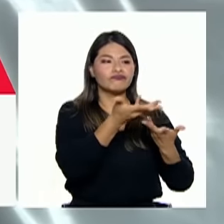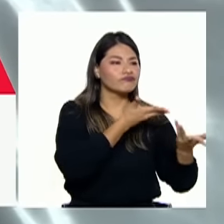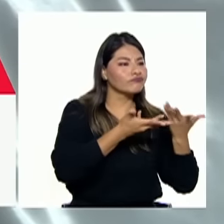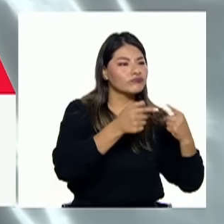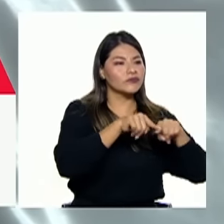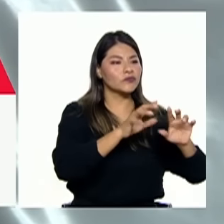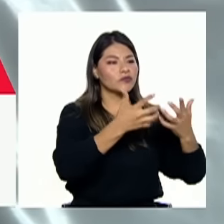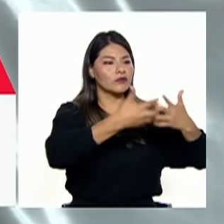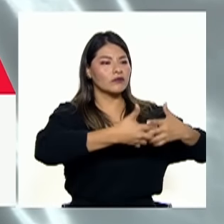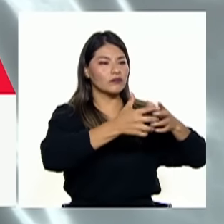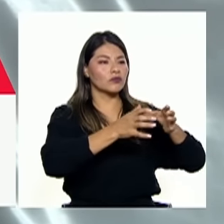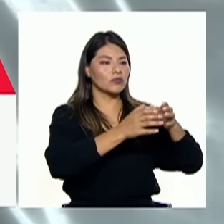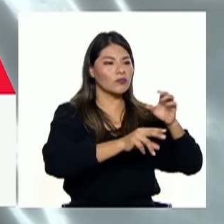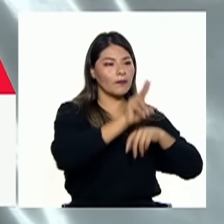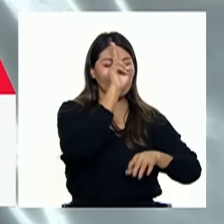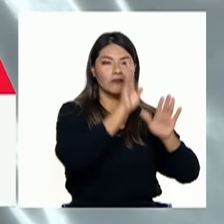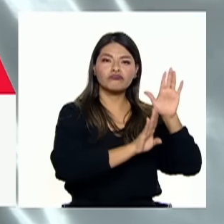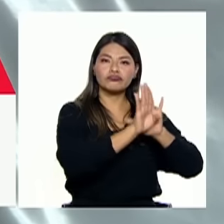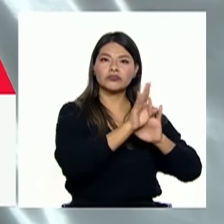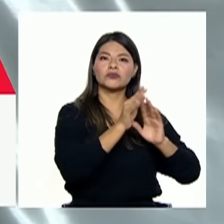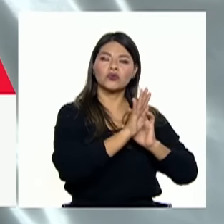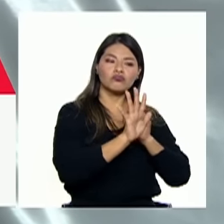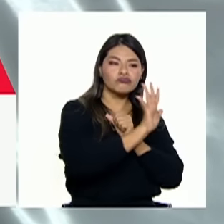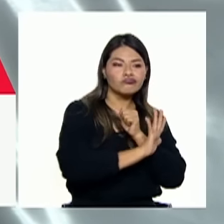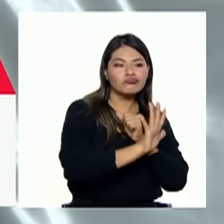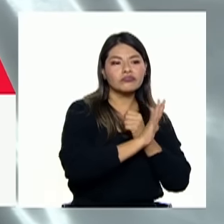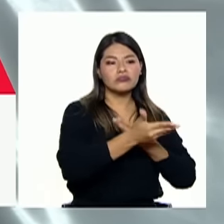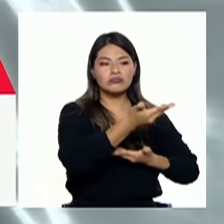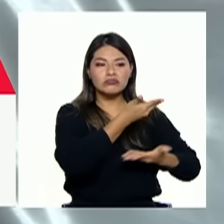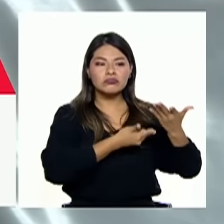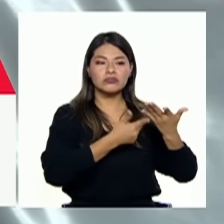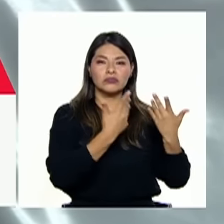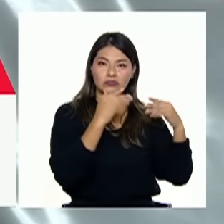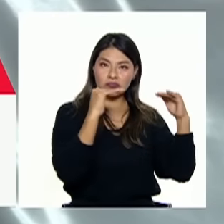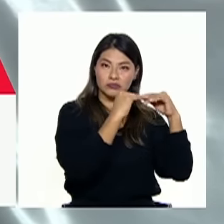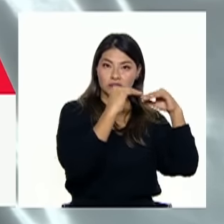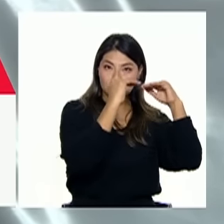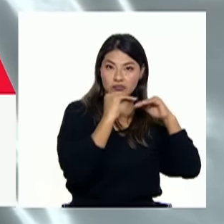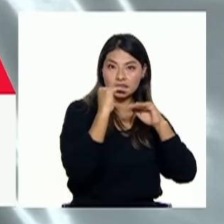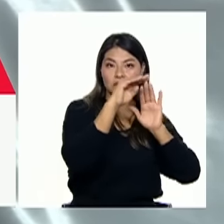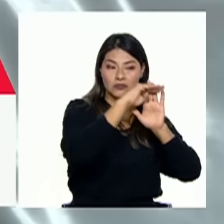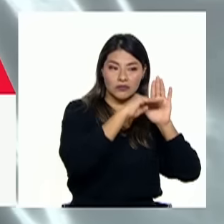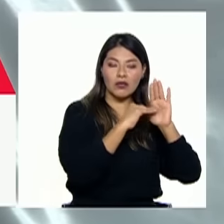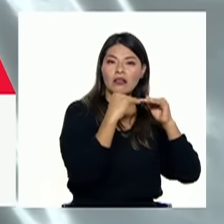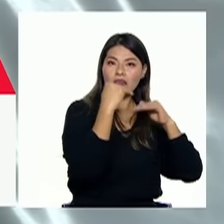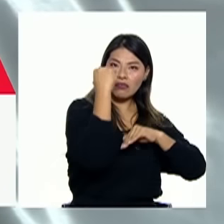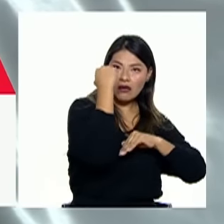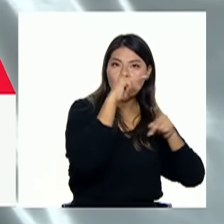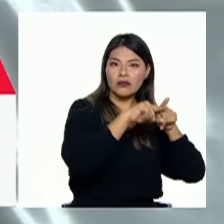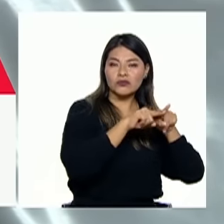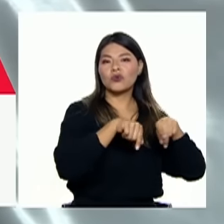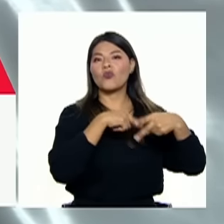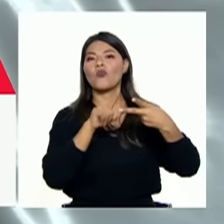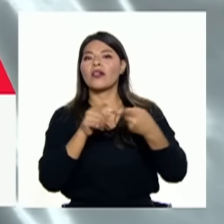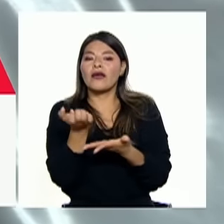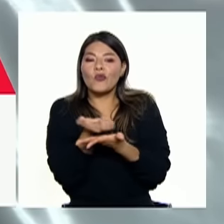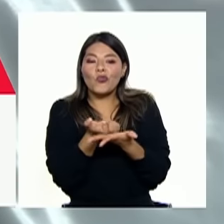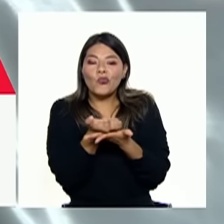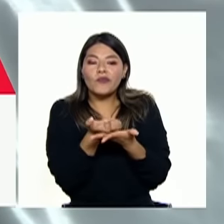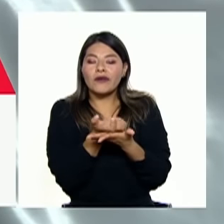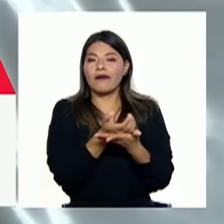vida institucional del país, defendiendo la institucionalidad democrática, el modelo de economía social de mercado y la